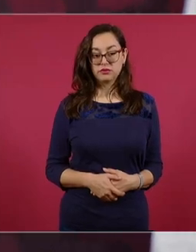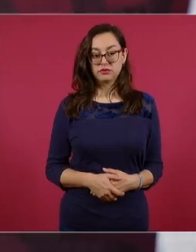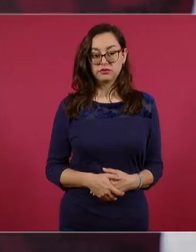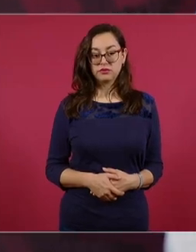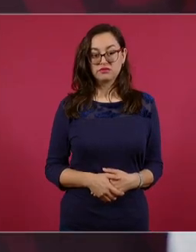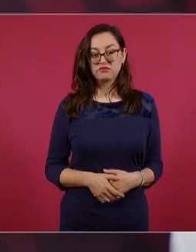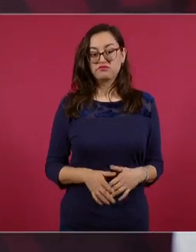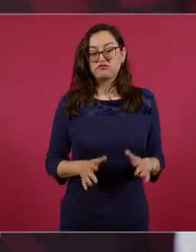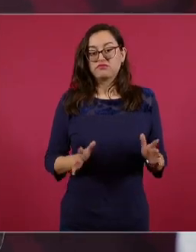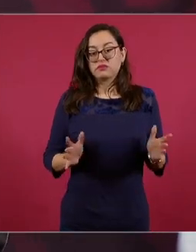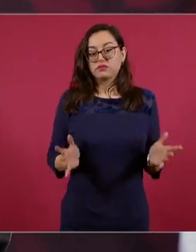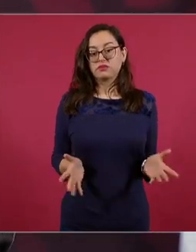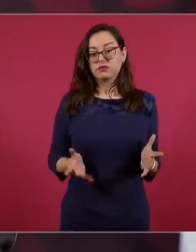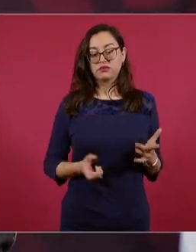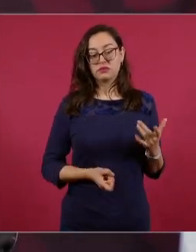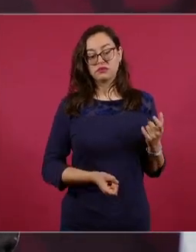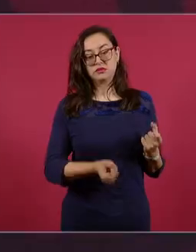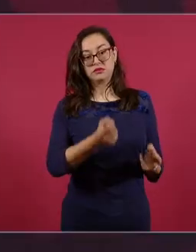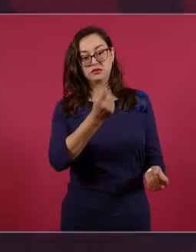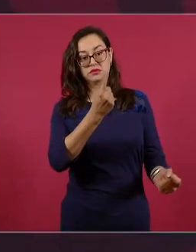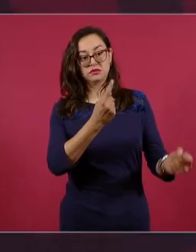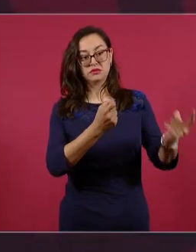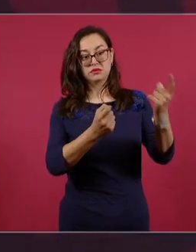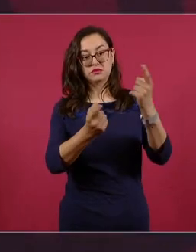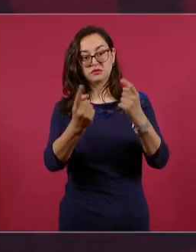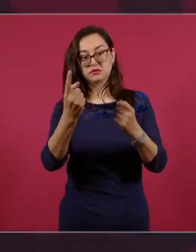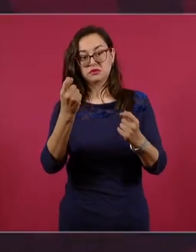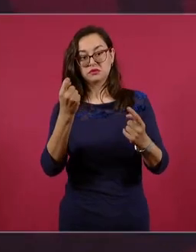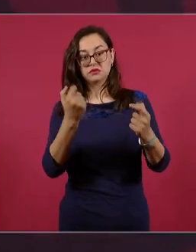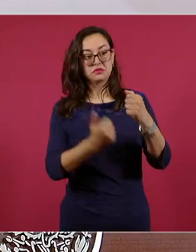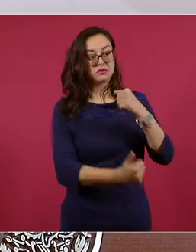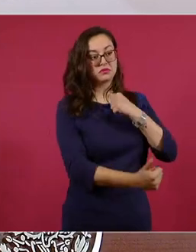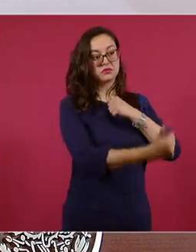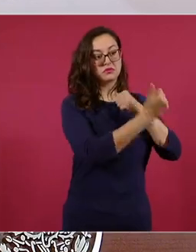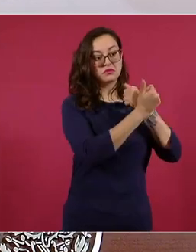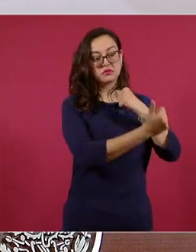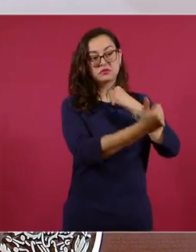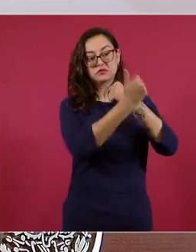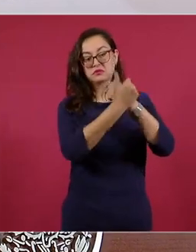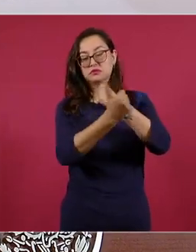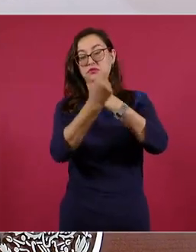los puedo recibir porque se quieren despedir de mí antes de que yo me vaya.